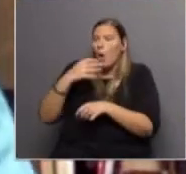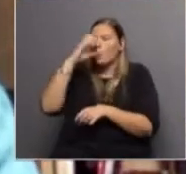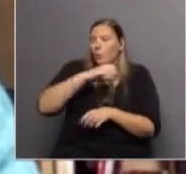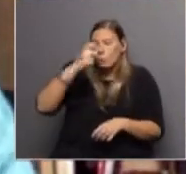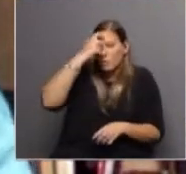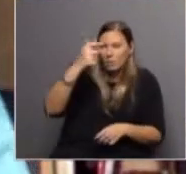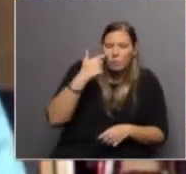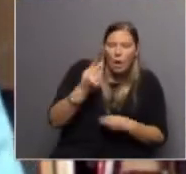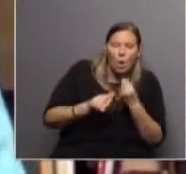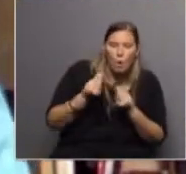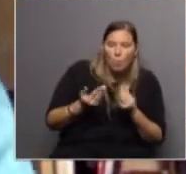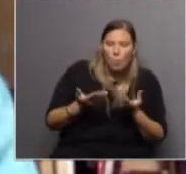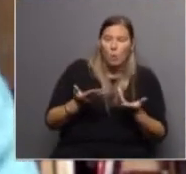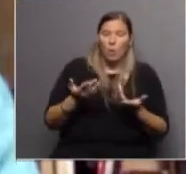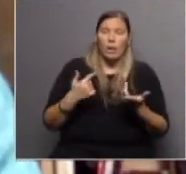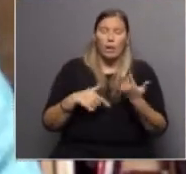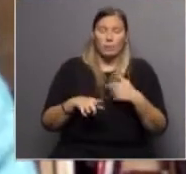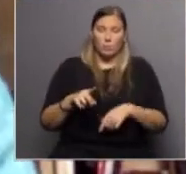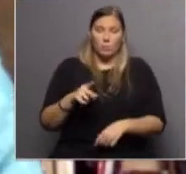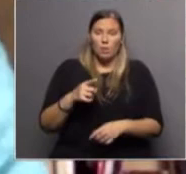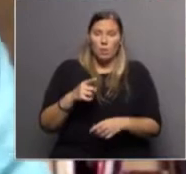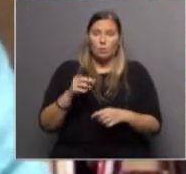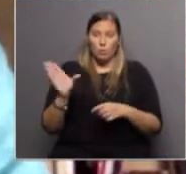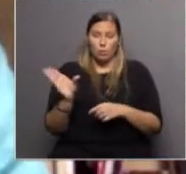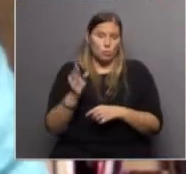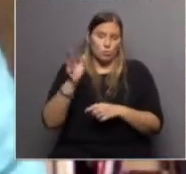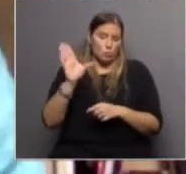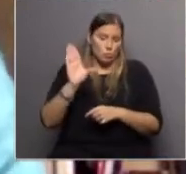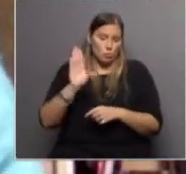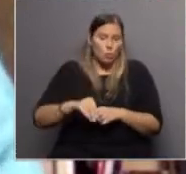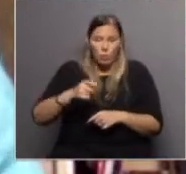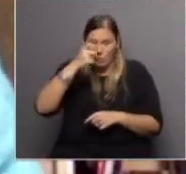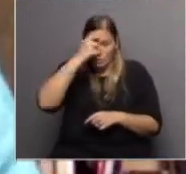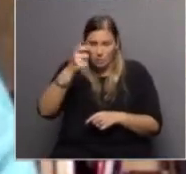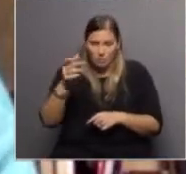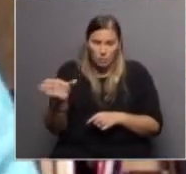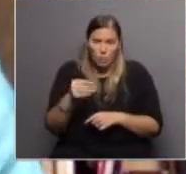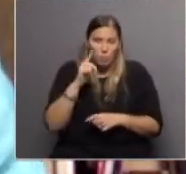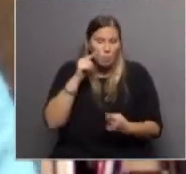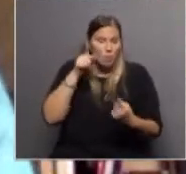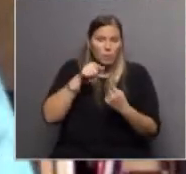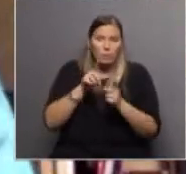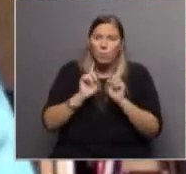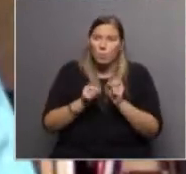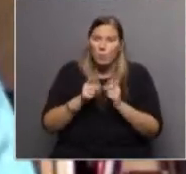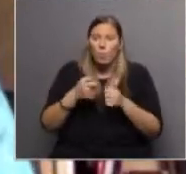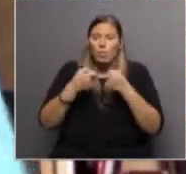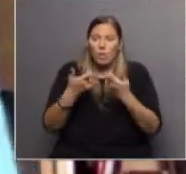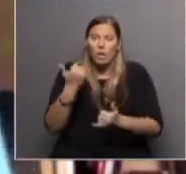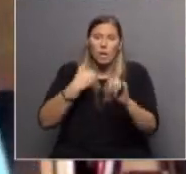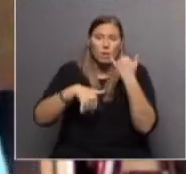científica. Entonces, lo que está buenísimo es que es eso, somos todos científicos y todos tenemos el mismo fin, que es aportar la mayor